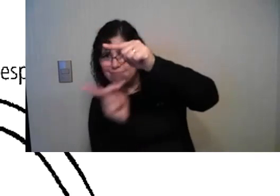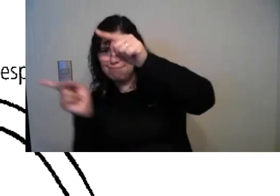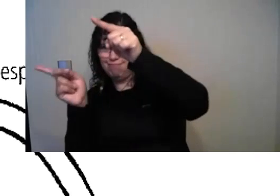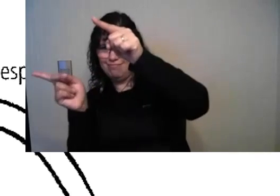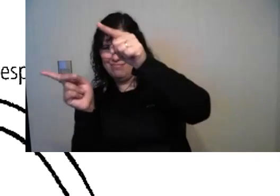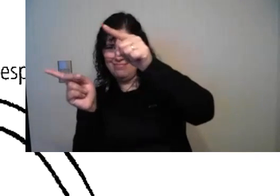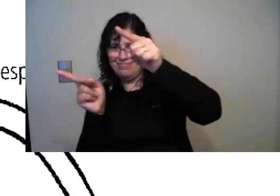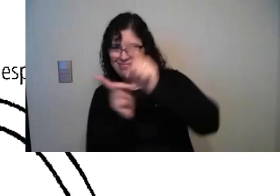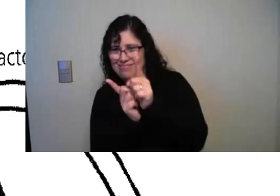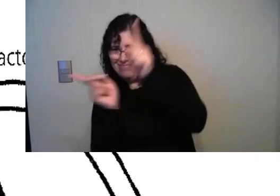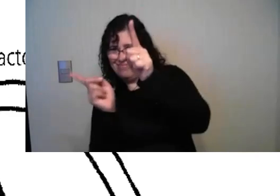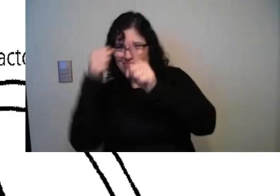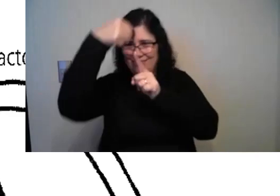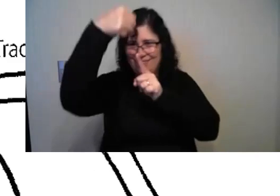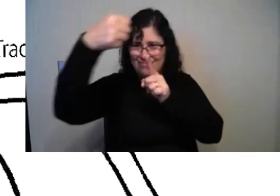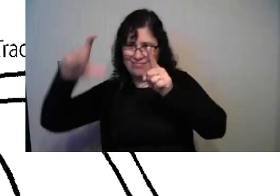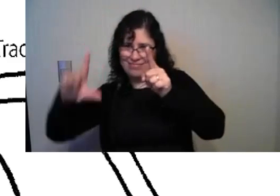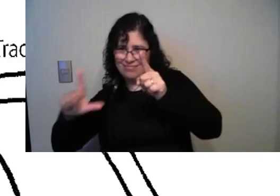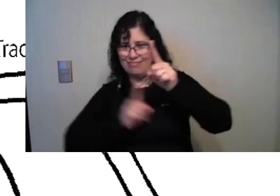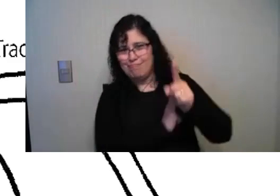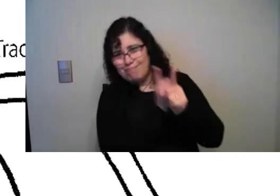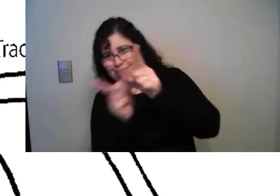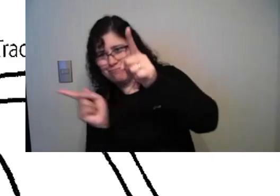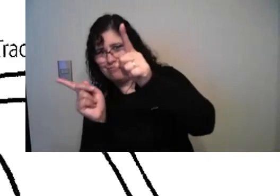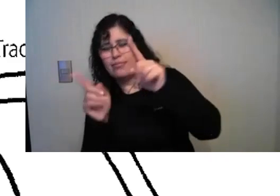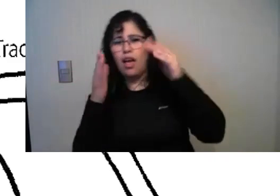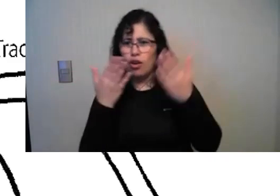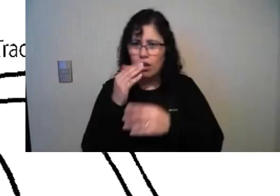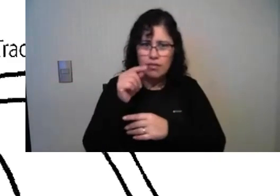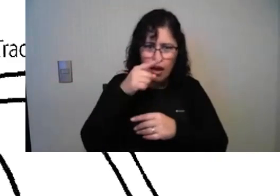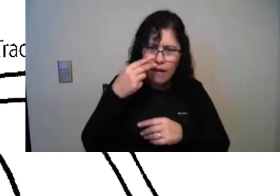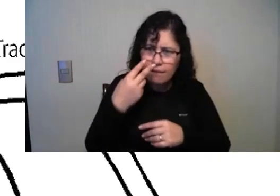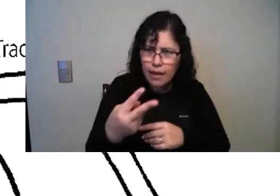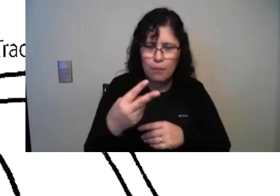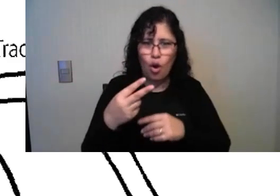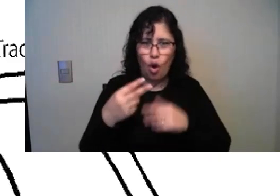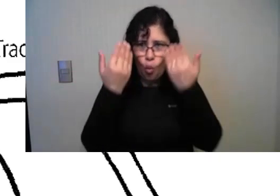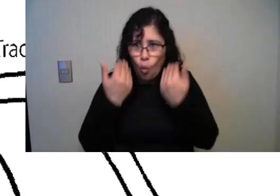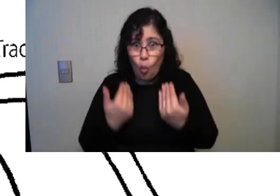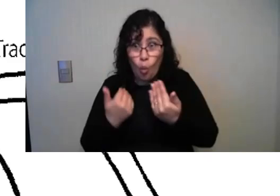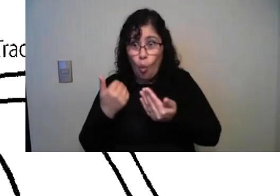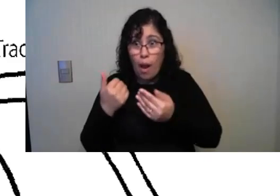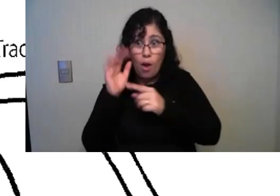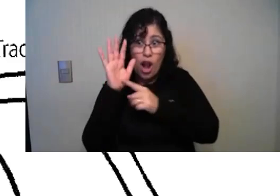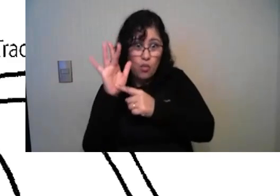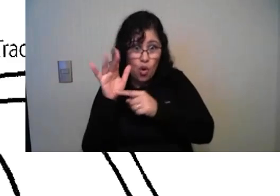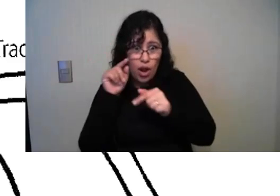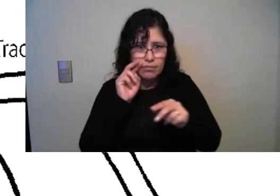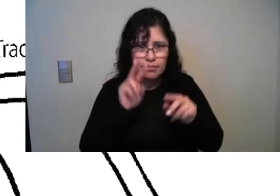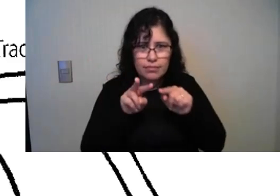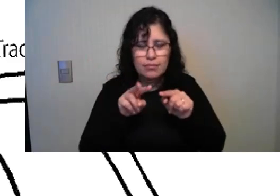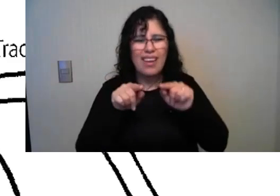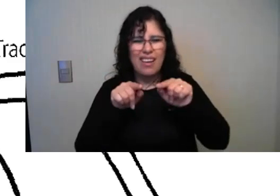médula espinal. Aquí tenemos el cuerpo de una neurona, que a diferencia de estas, son más posteriores, por tanto este es centro